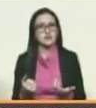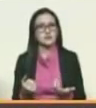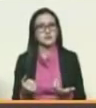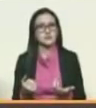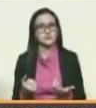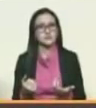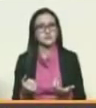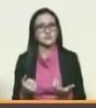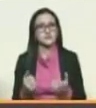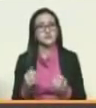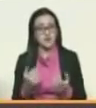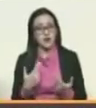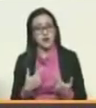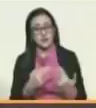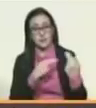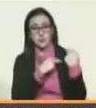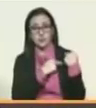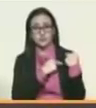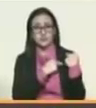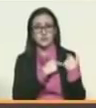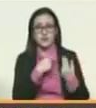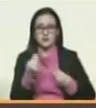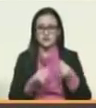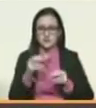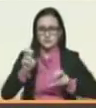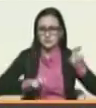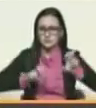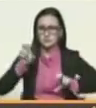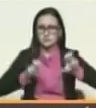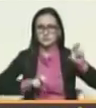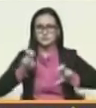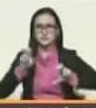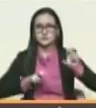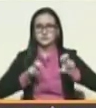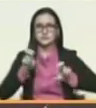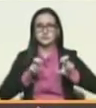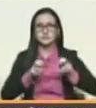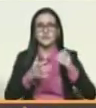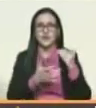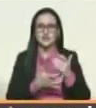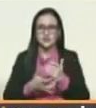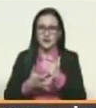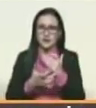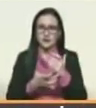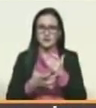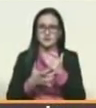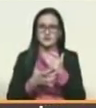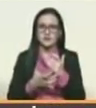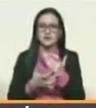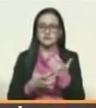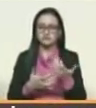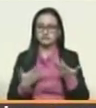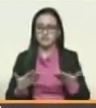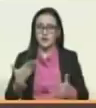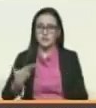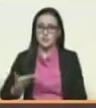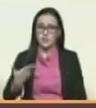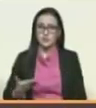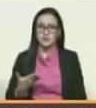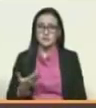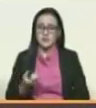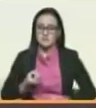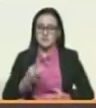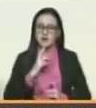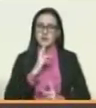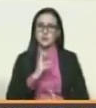seriamente y con gran responsabilidad haciendo las evaluaciones técnicas y pertinentes para darle una